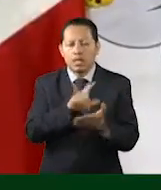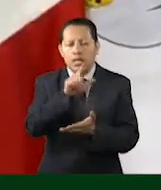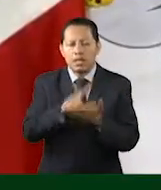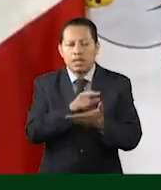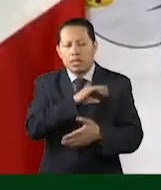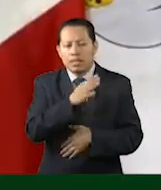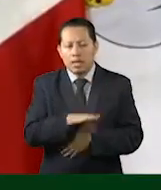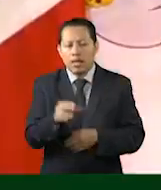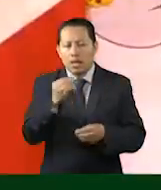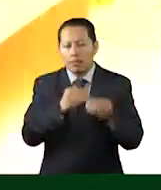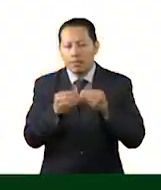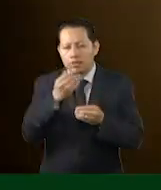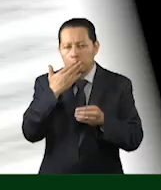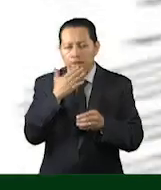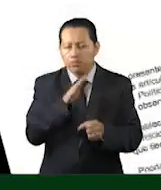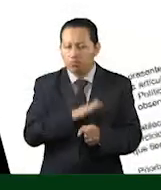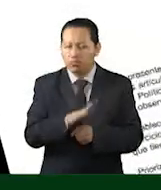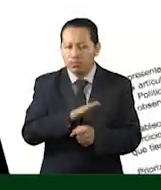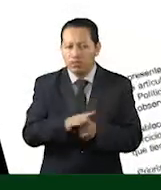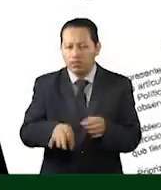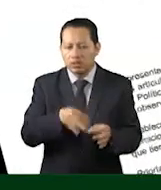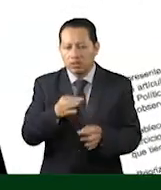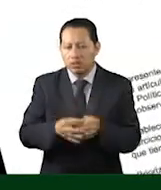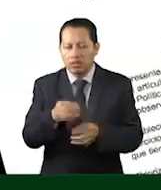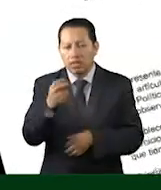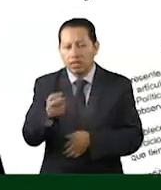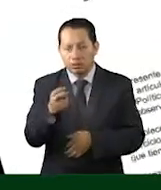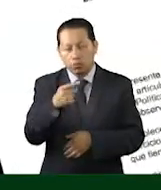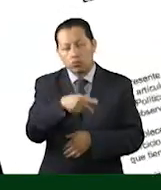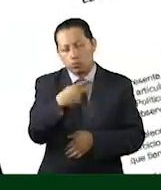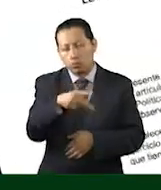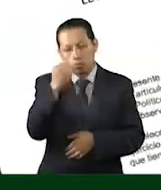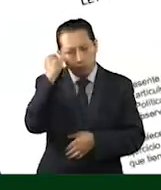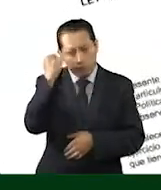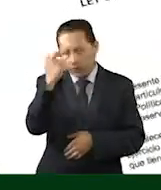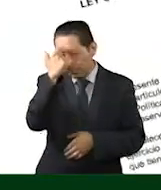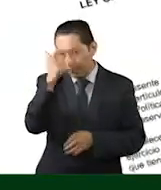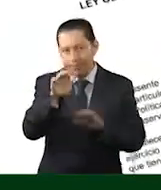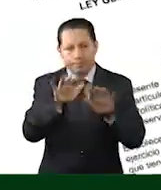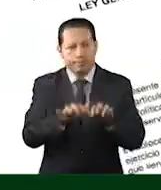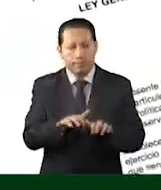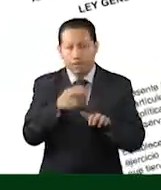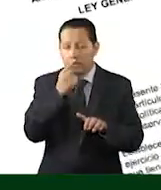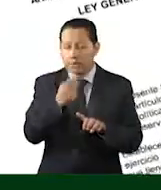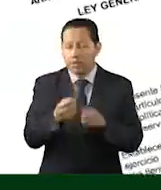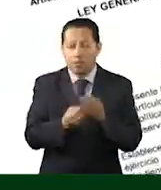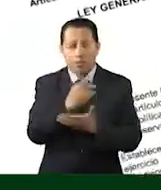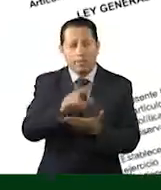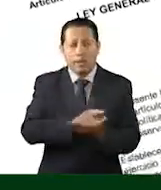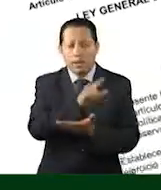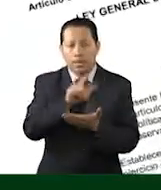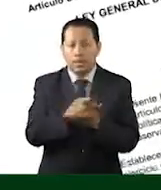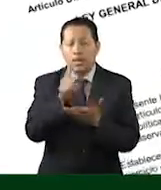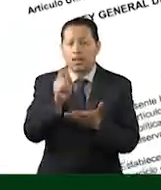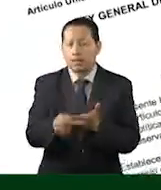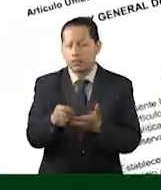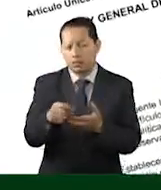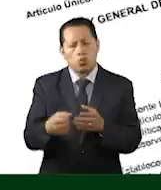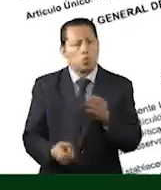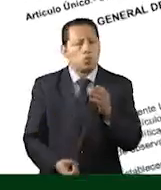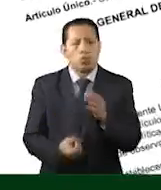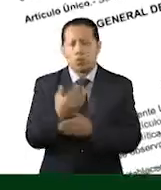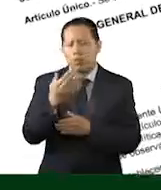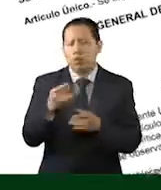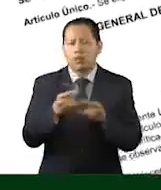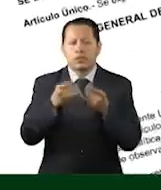General de Alimentación Adecuada y Sostenible, de la cual fue redactora. Afirmó que esta ley de nueva creación marca un hito